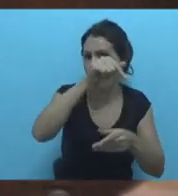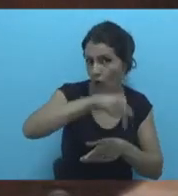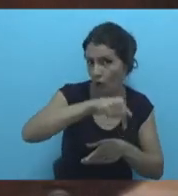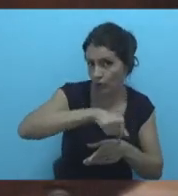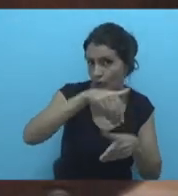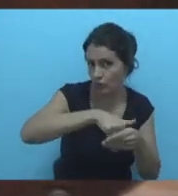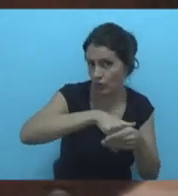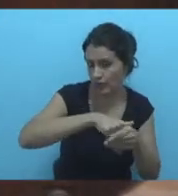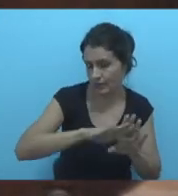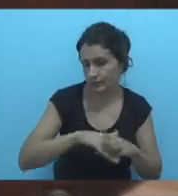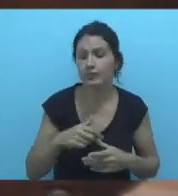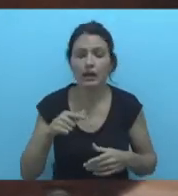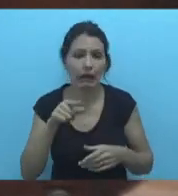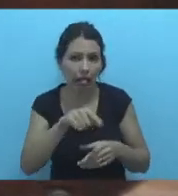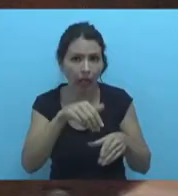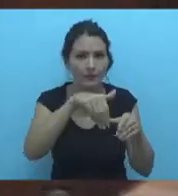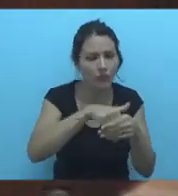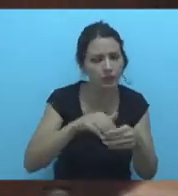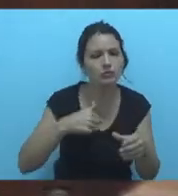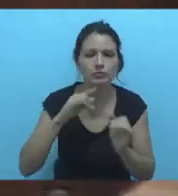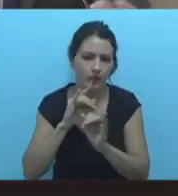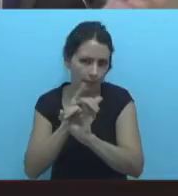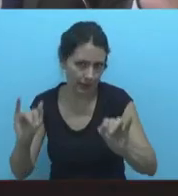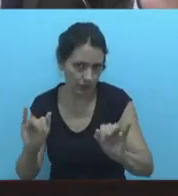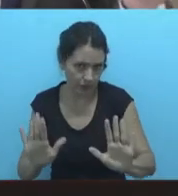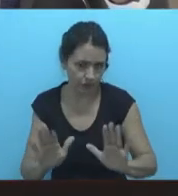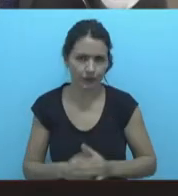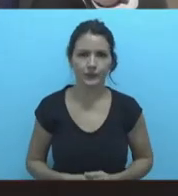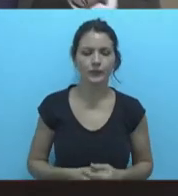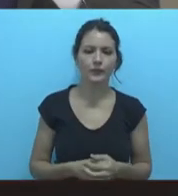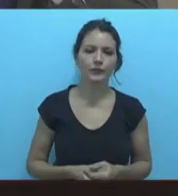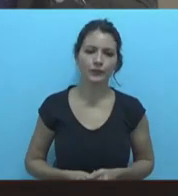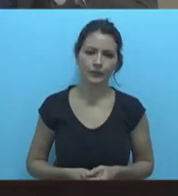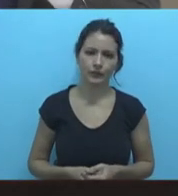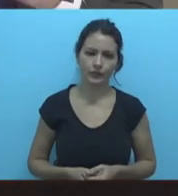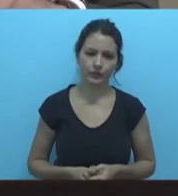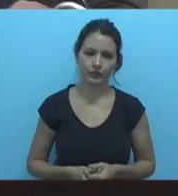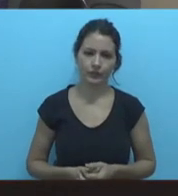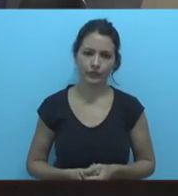Y cuando se trate sobre tabla, pedirle el uso de la palabra, Presidente. De acuerdo.